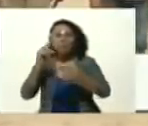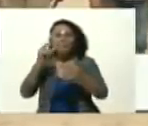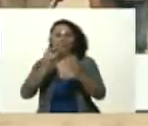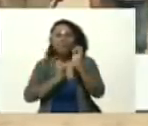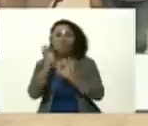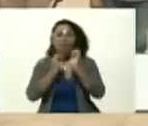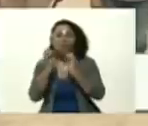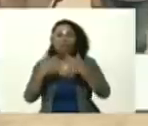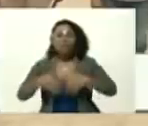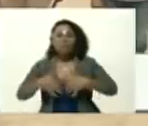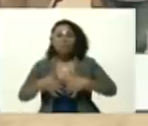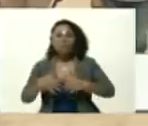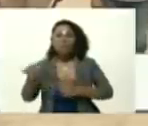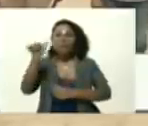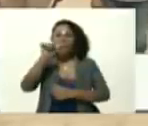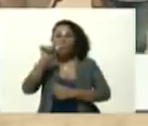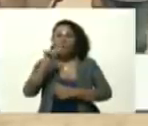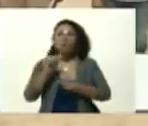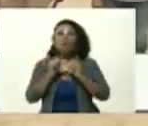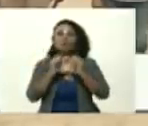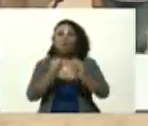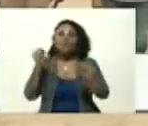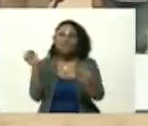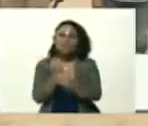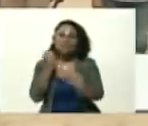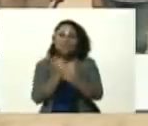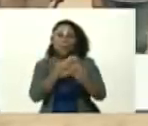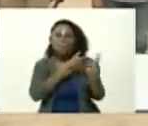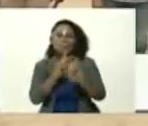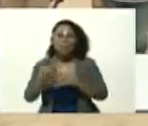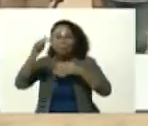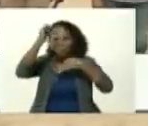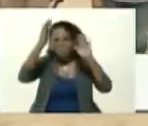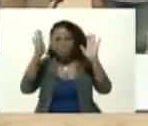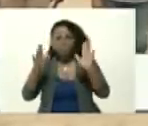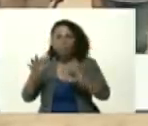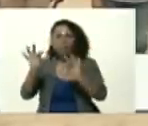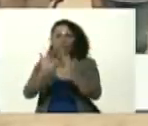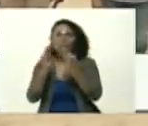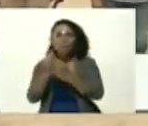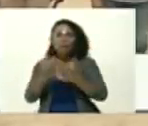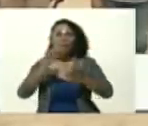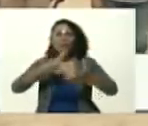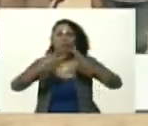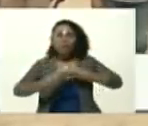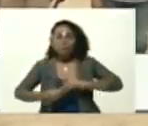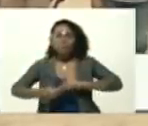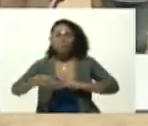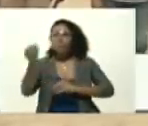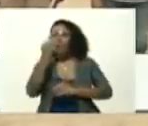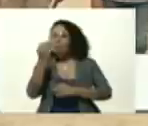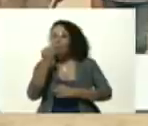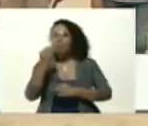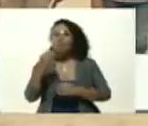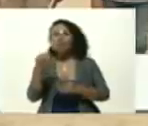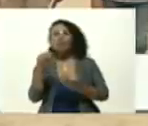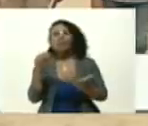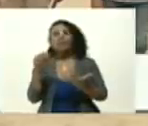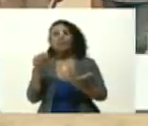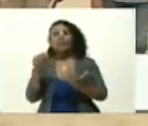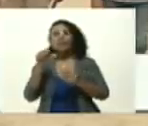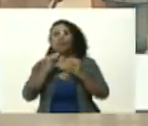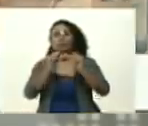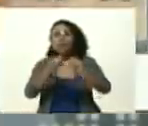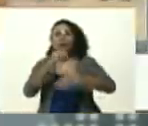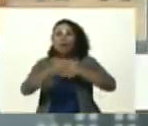potabilización de agua. Se sigue trabajando en el plan de atención a las familias con los CLAP, con las proteínas. Se sigue